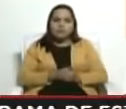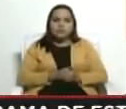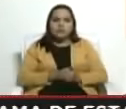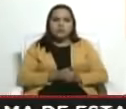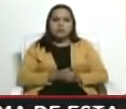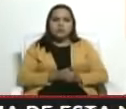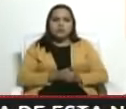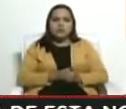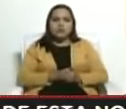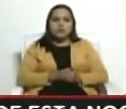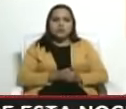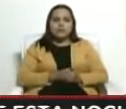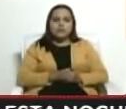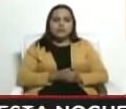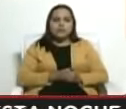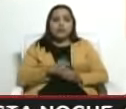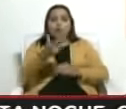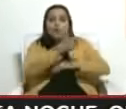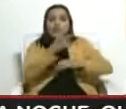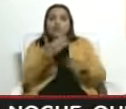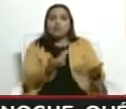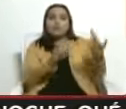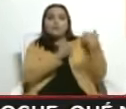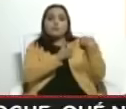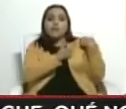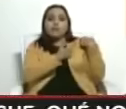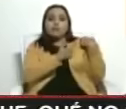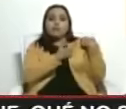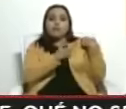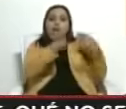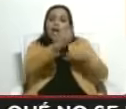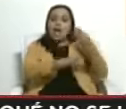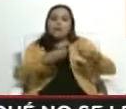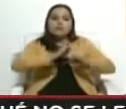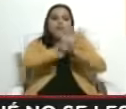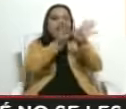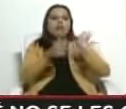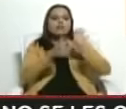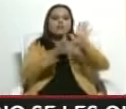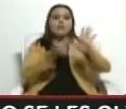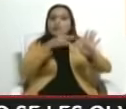gobierno responsable toma las acciones y no está ocultando nada. Fuimos a un referéndum.